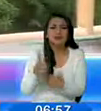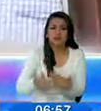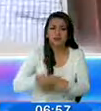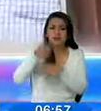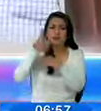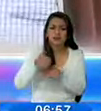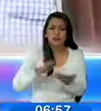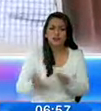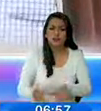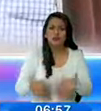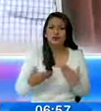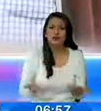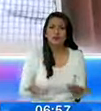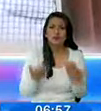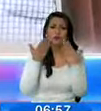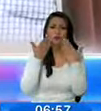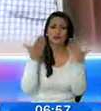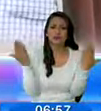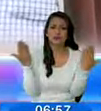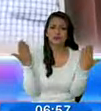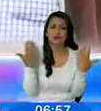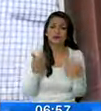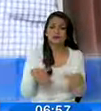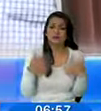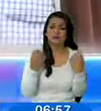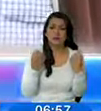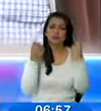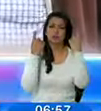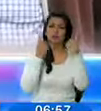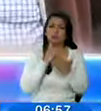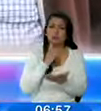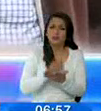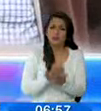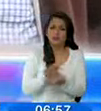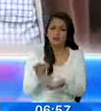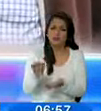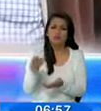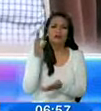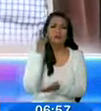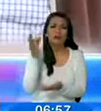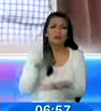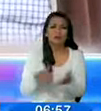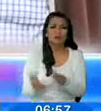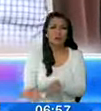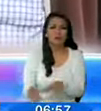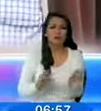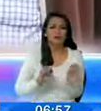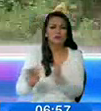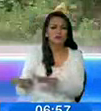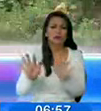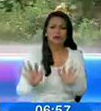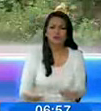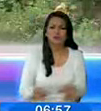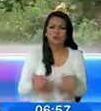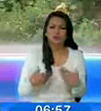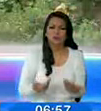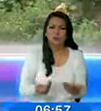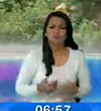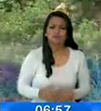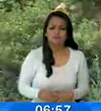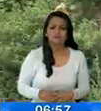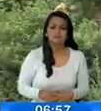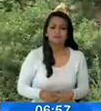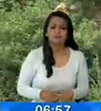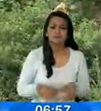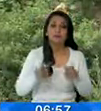mayor. Bastante susto porque esto no es normal que le maten a una chica y la vengan a botar acá. El trabajo